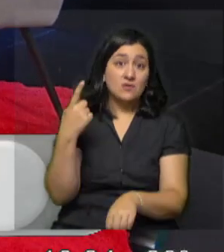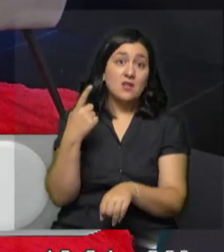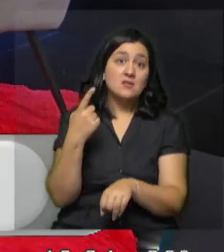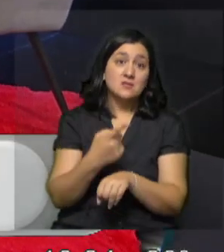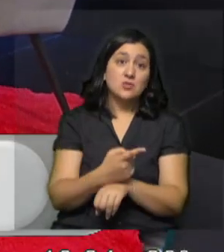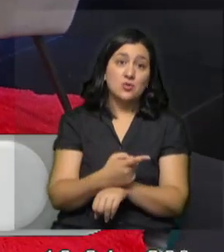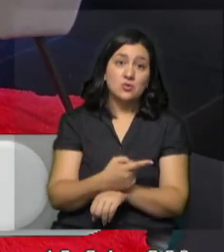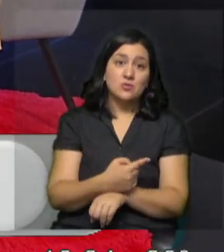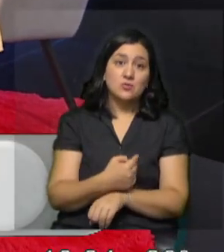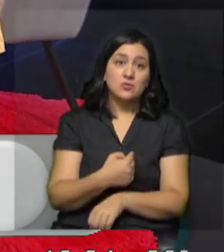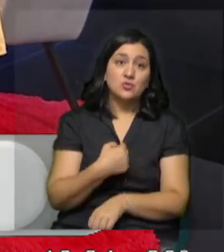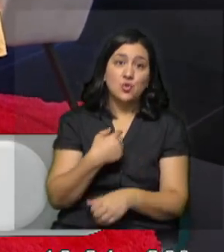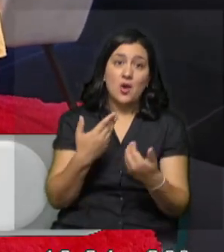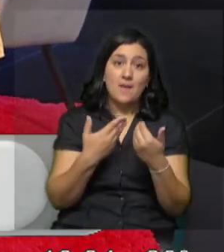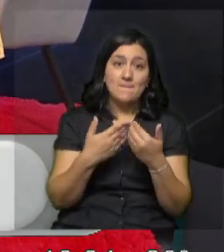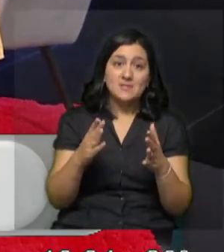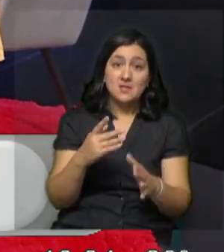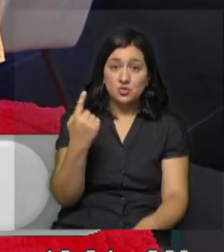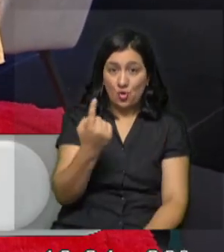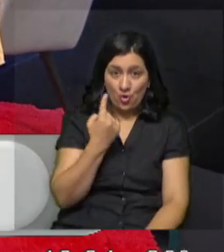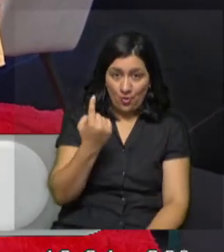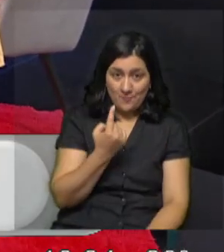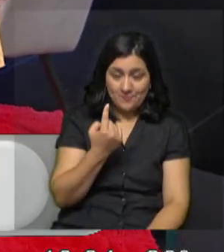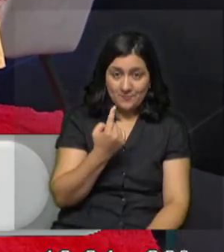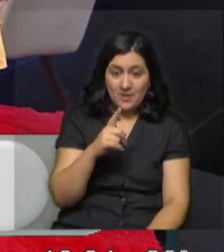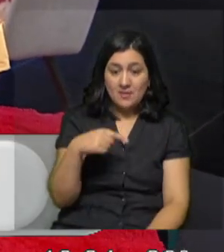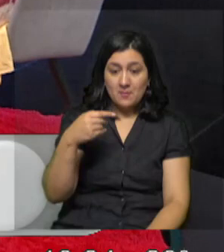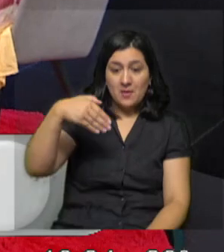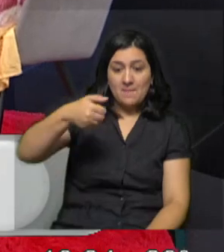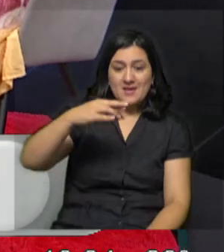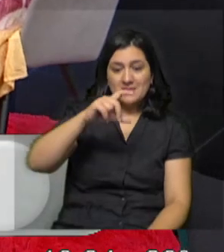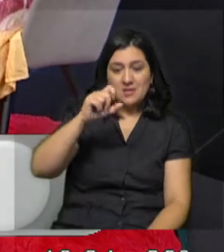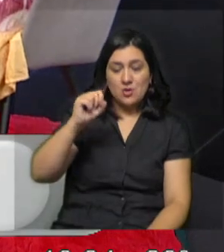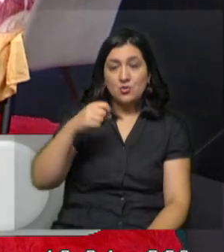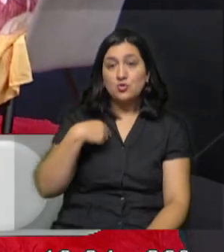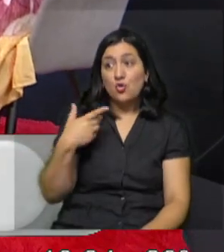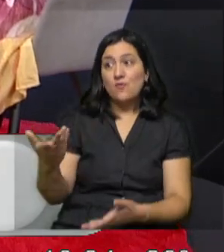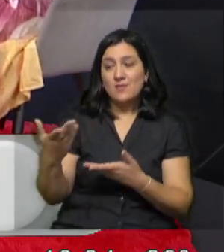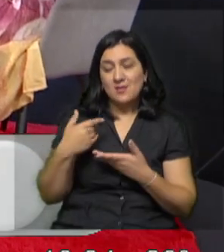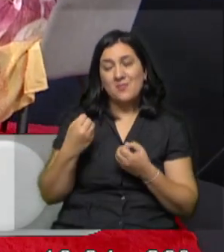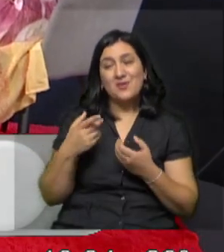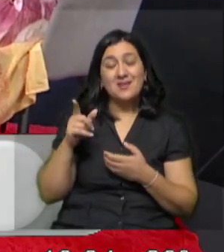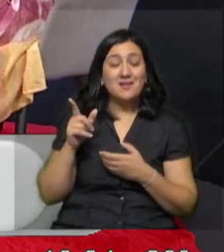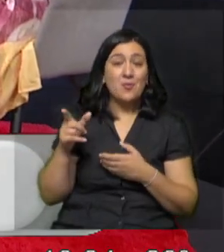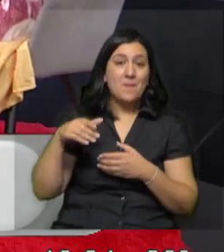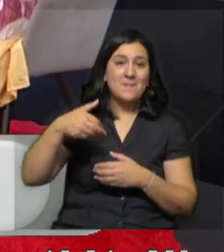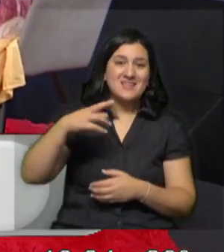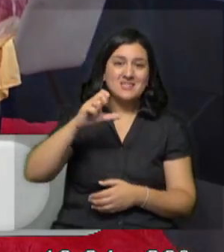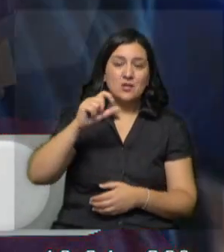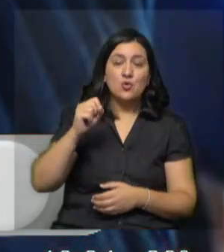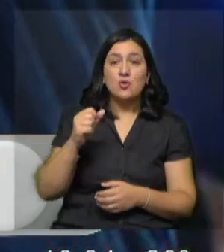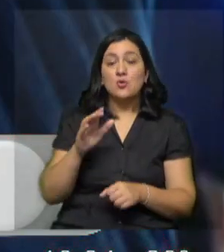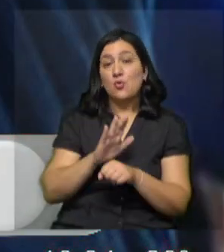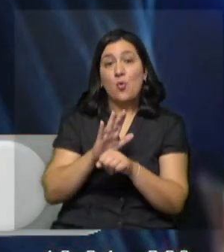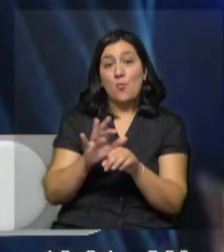sea, yo empecé mi carrera solo, después Marcelo lo invité porque con Marcelo somos, la verdad, como